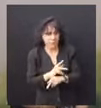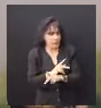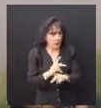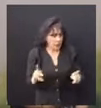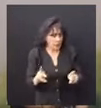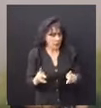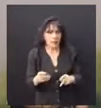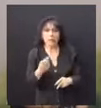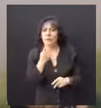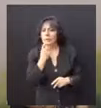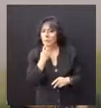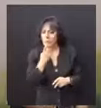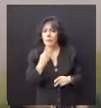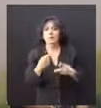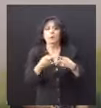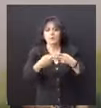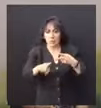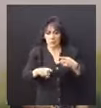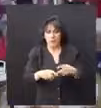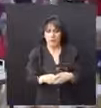López Obrador, todos.